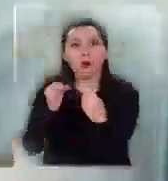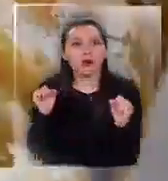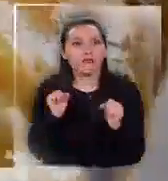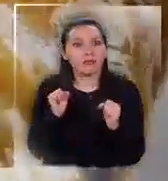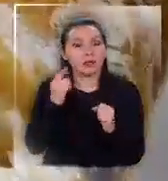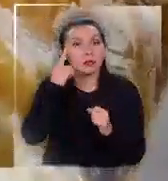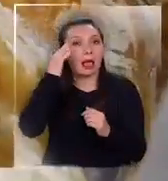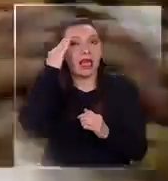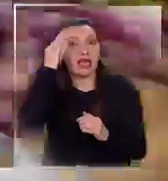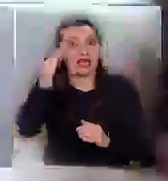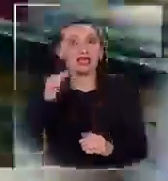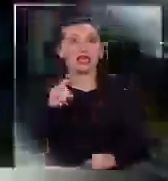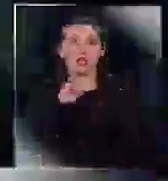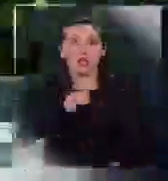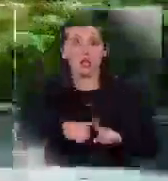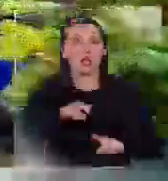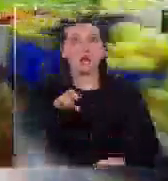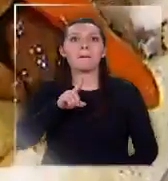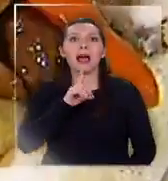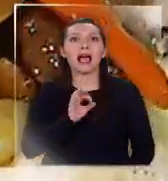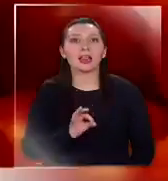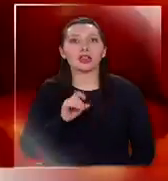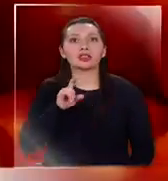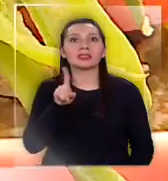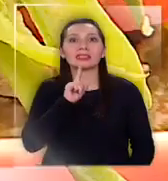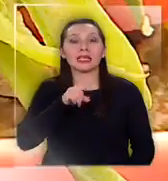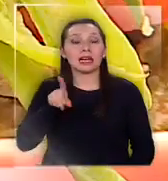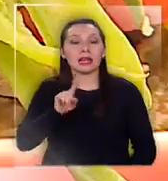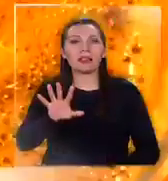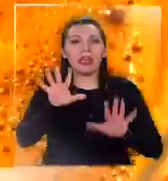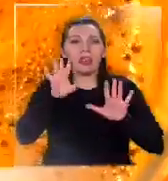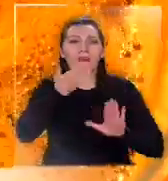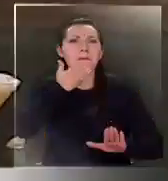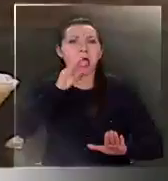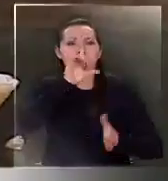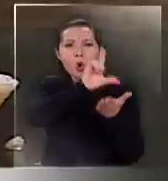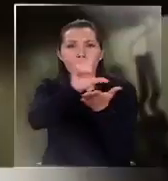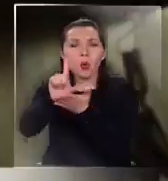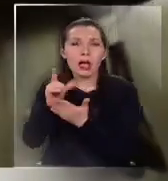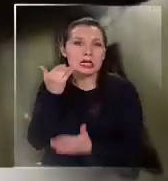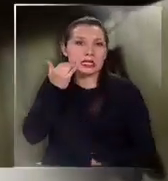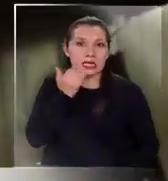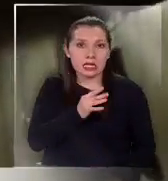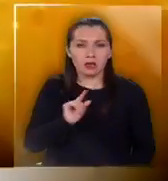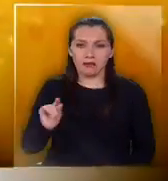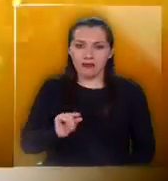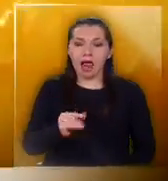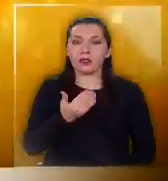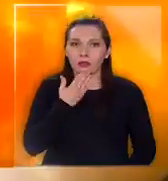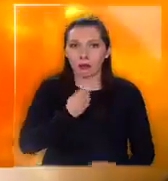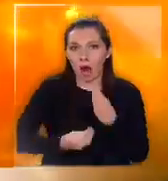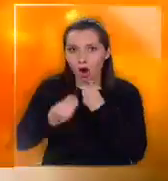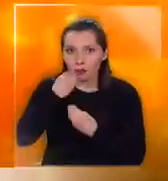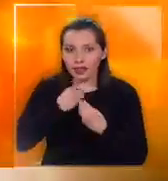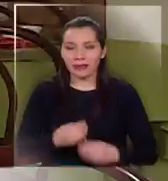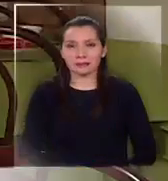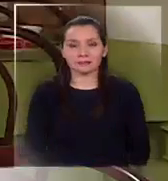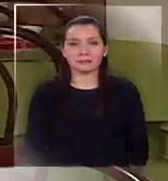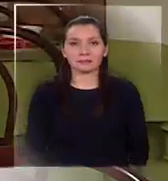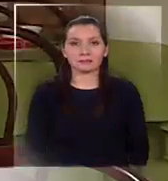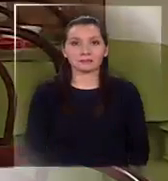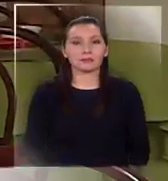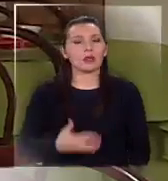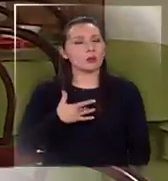días, Pato Cisternas, el hacedor de hambre, escogió las 10 mejores picadas que mezclan lo rico a precios módicos.